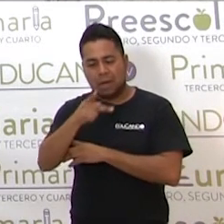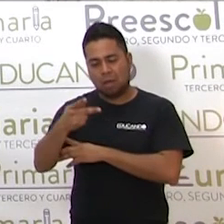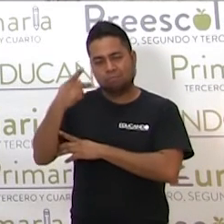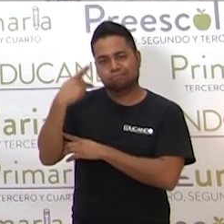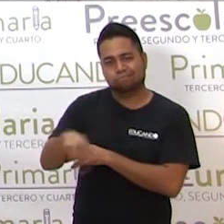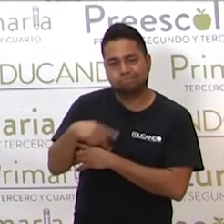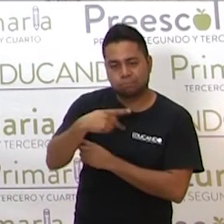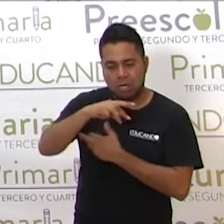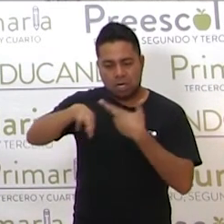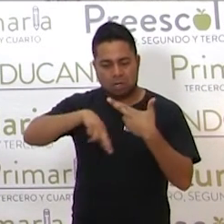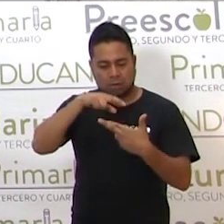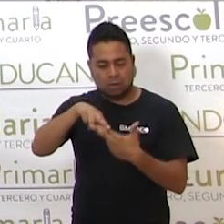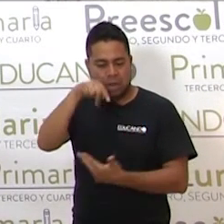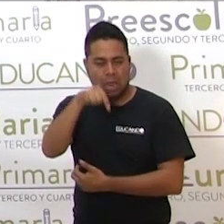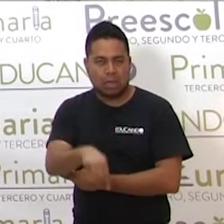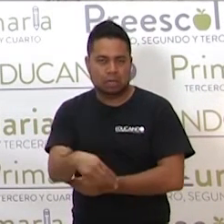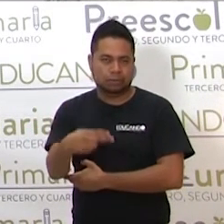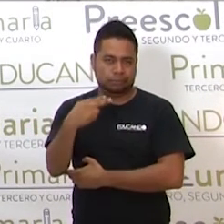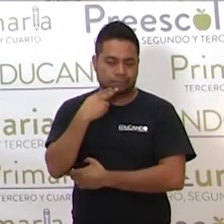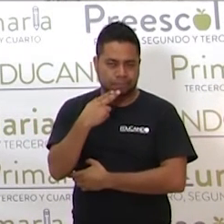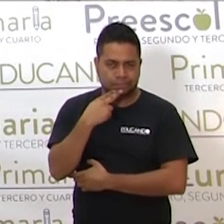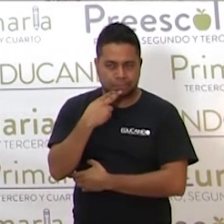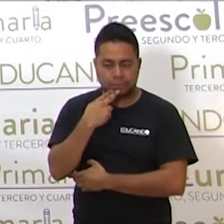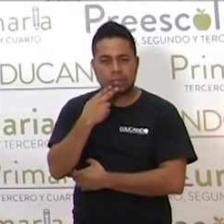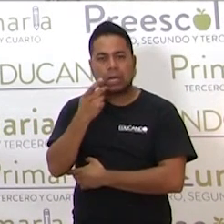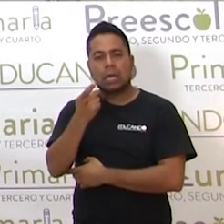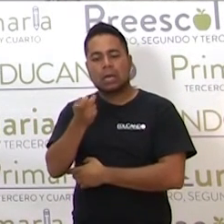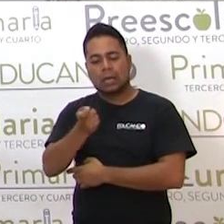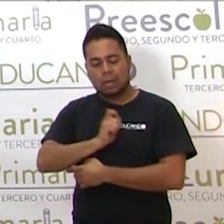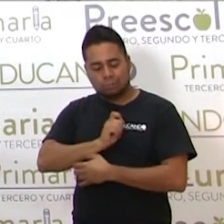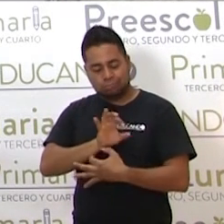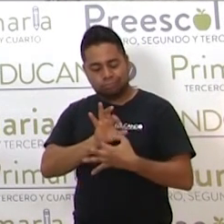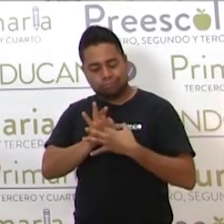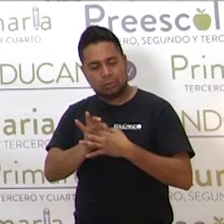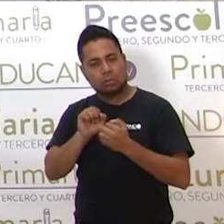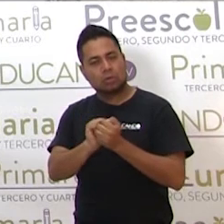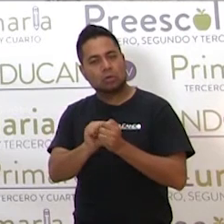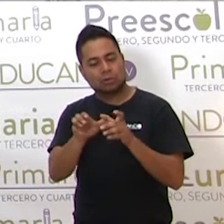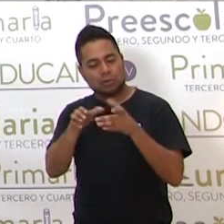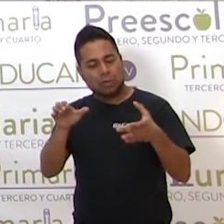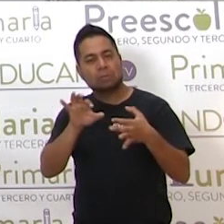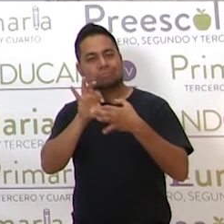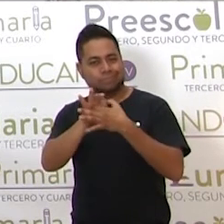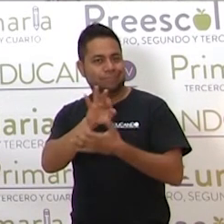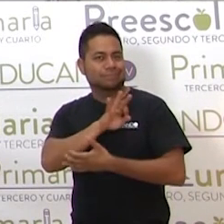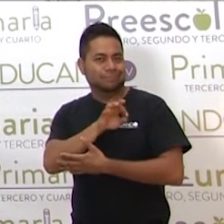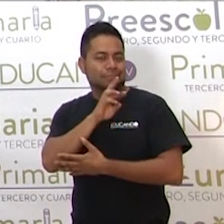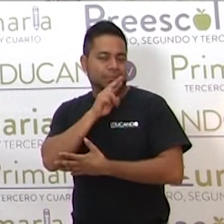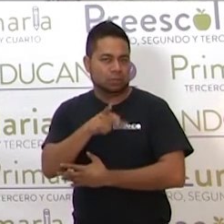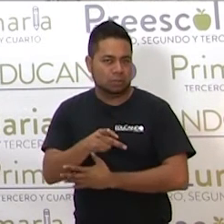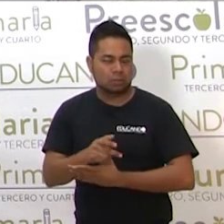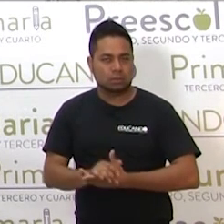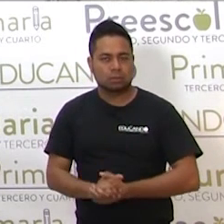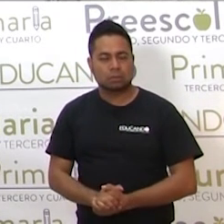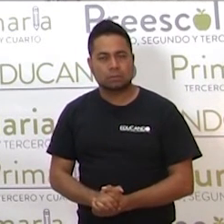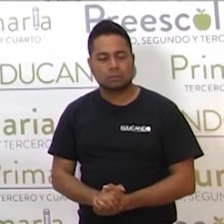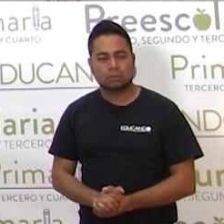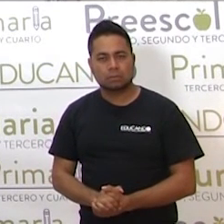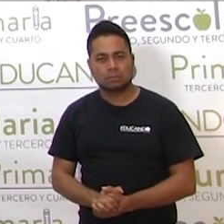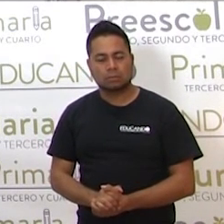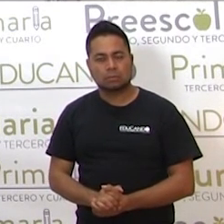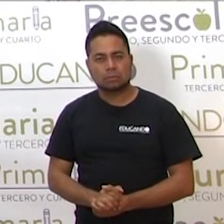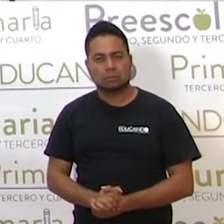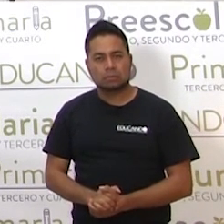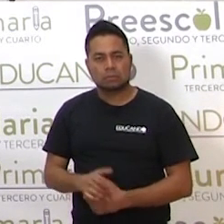los oaxaqueños usamos. Así ustedes se pueden identificar más con el texto y podríamos ver qué